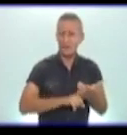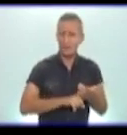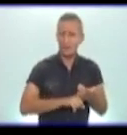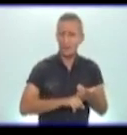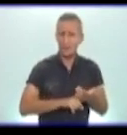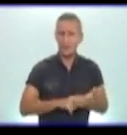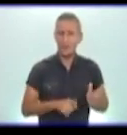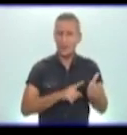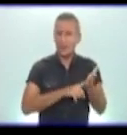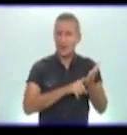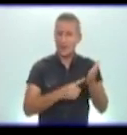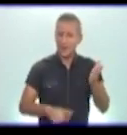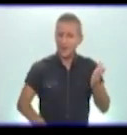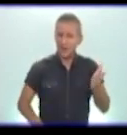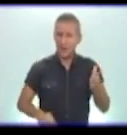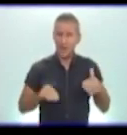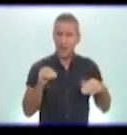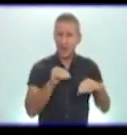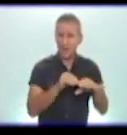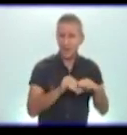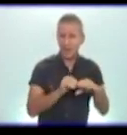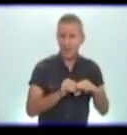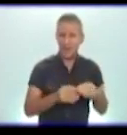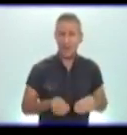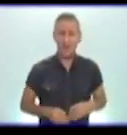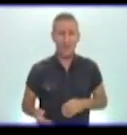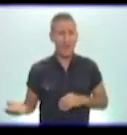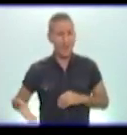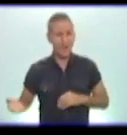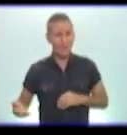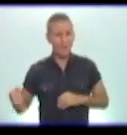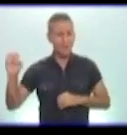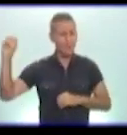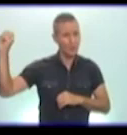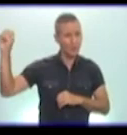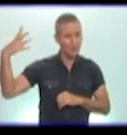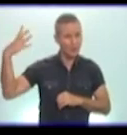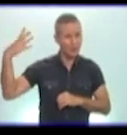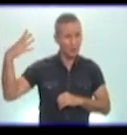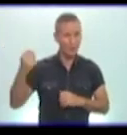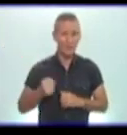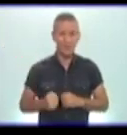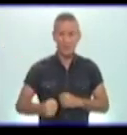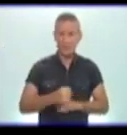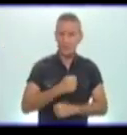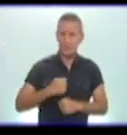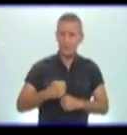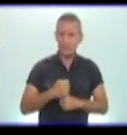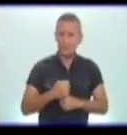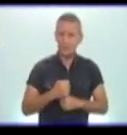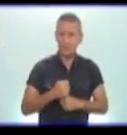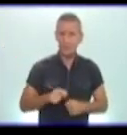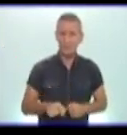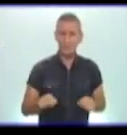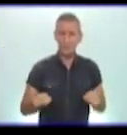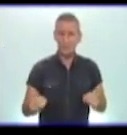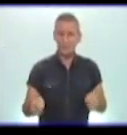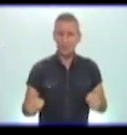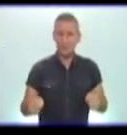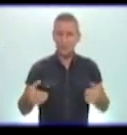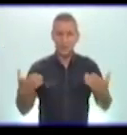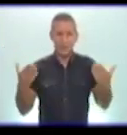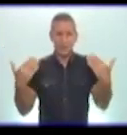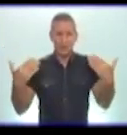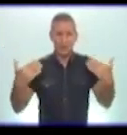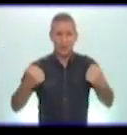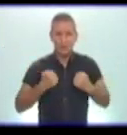utilizando las luces necesarias, aprovechando al máximo la luz solar y evitando utilizar los equipos de climatización en el horario pico.